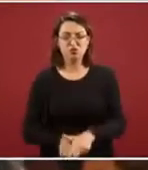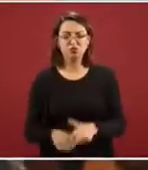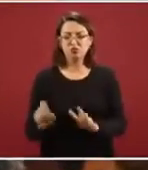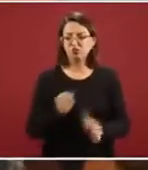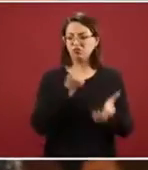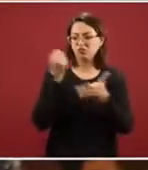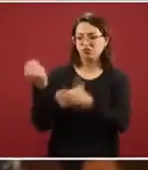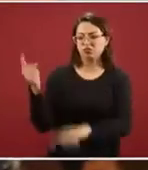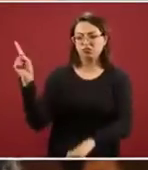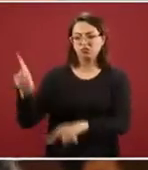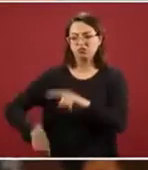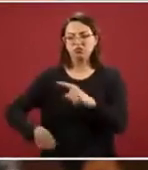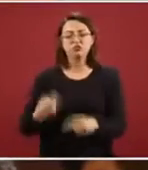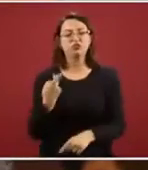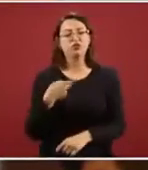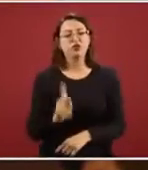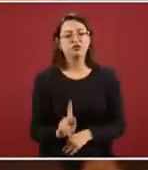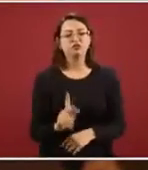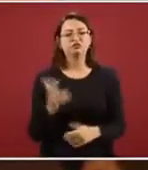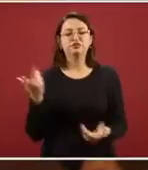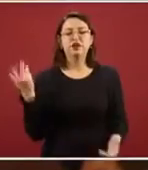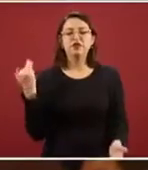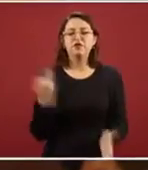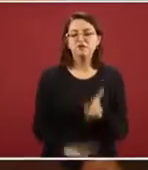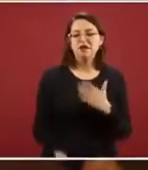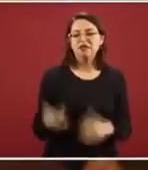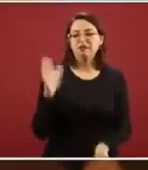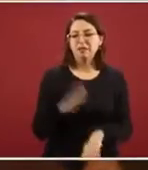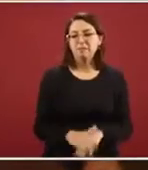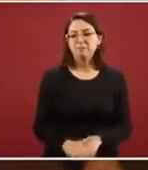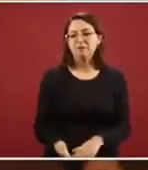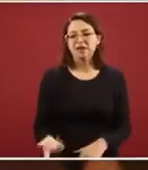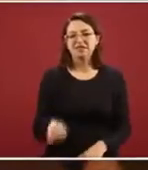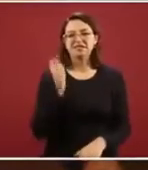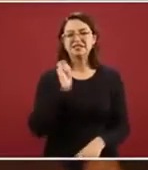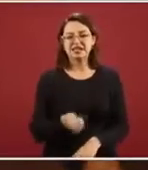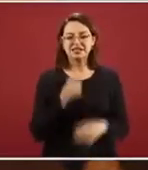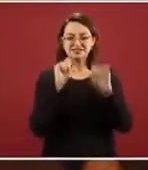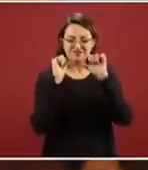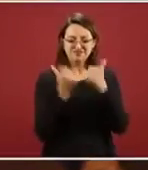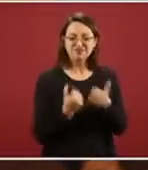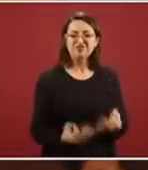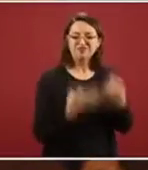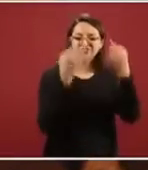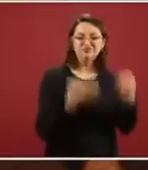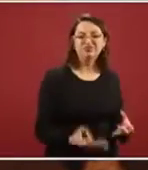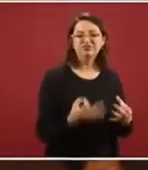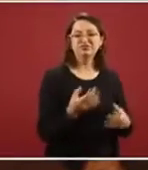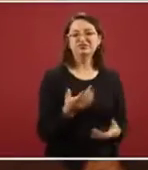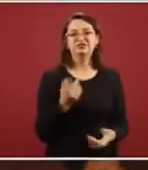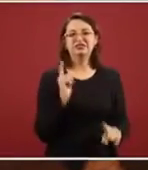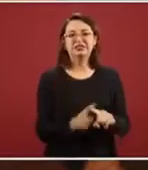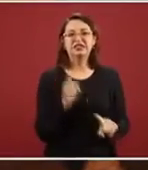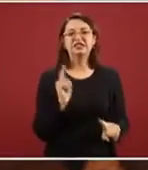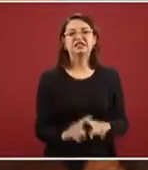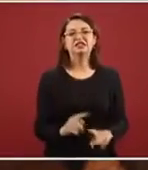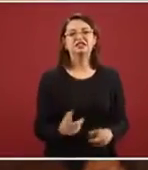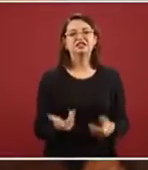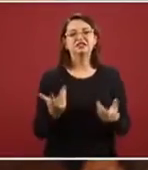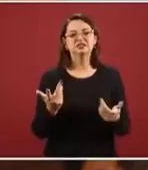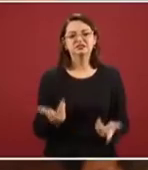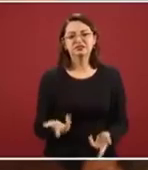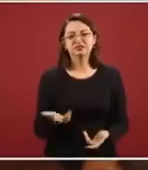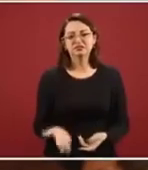ha recuperado esa definición original de la sociedad civil. Me gustaría saber su opinión